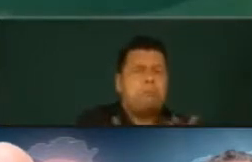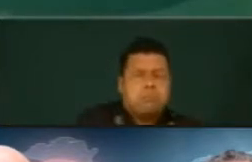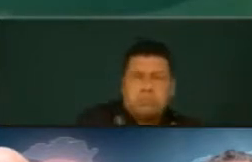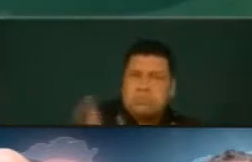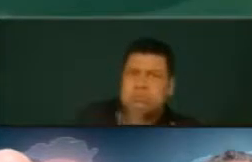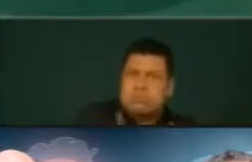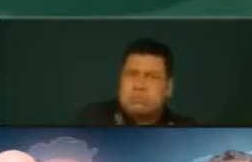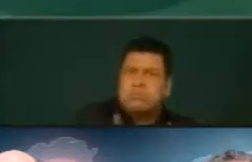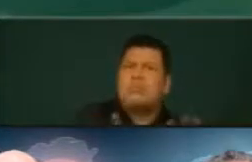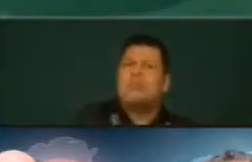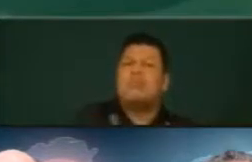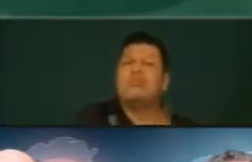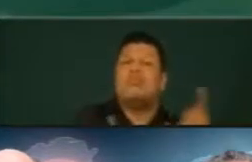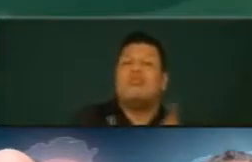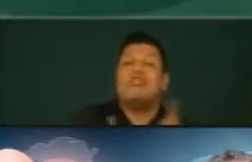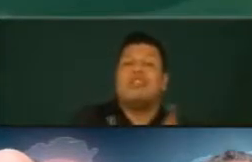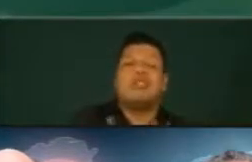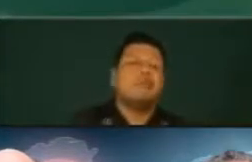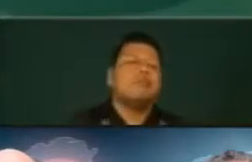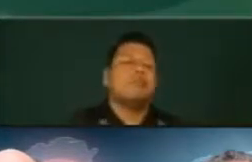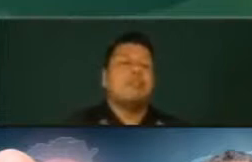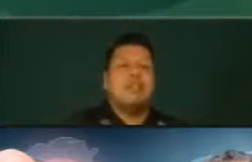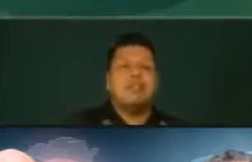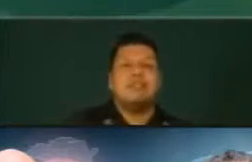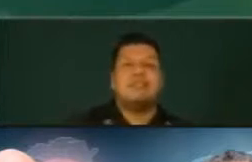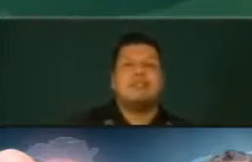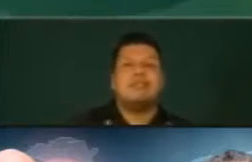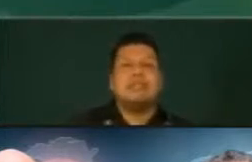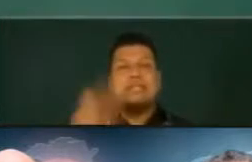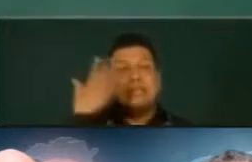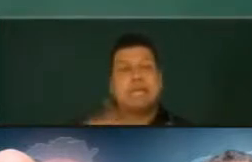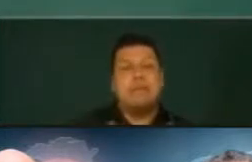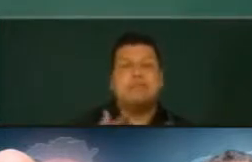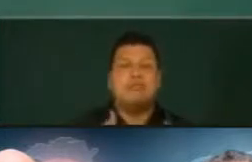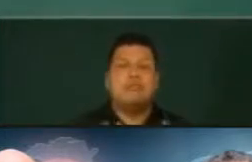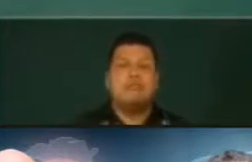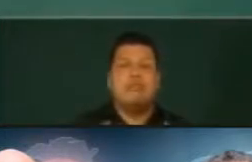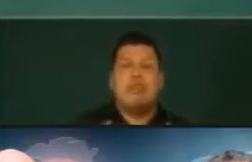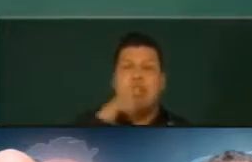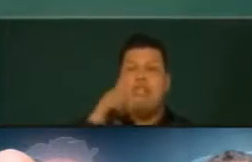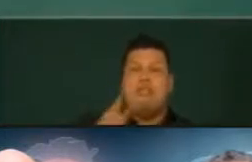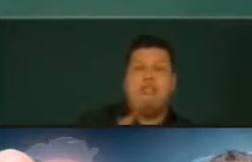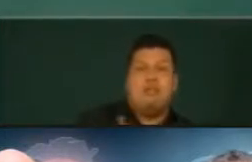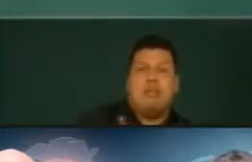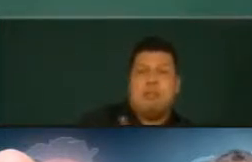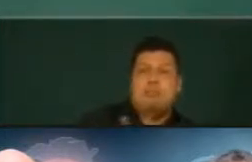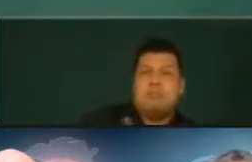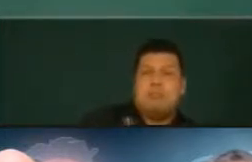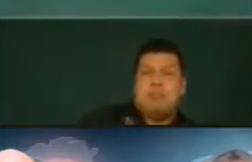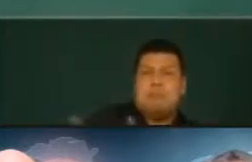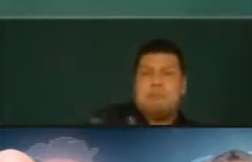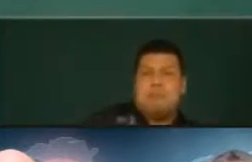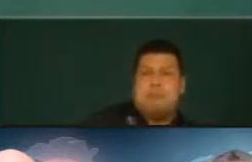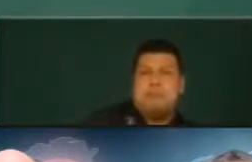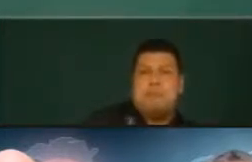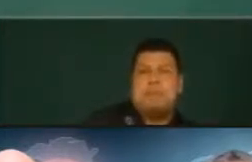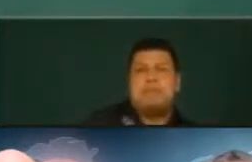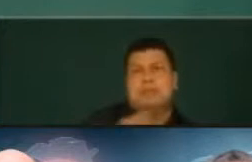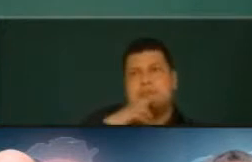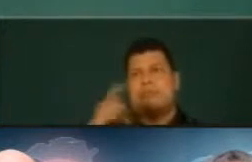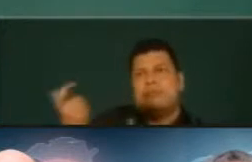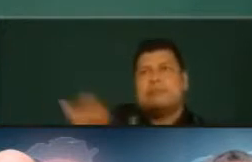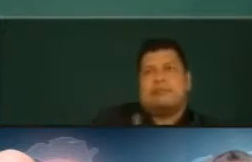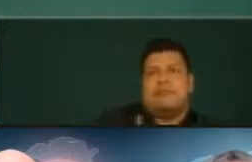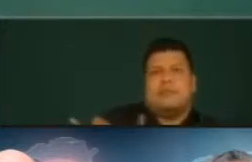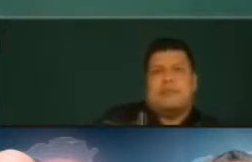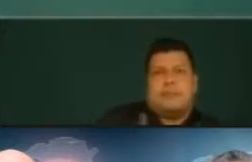gobierno que les dé. ¿Hasta cuándo mexicanas y mexicanos van a poder decidir y decir, ¿sabes qué? A la belga